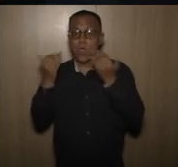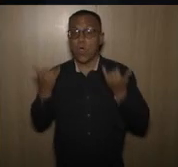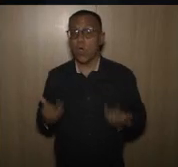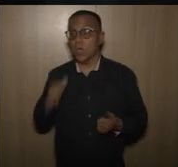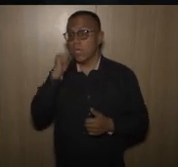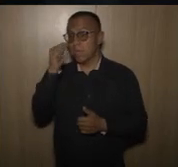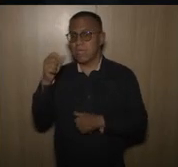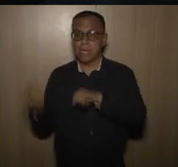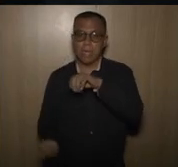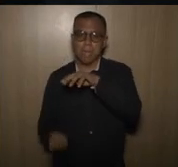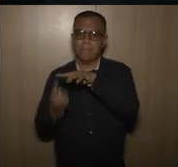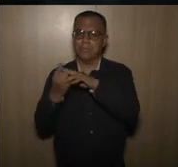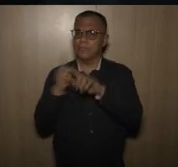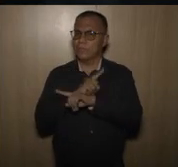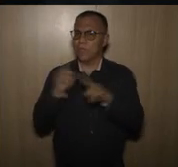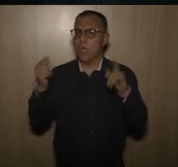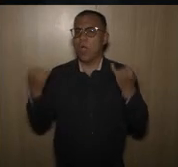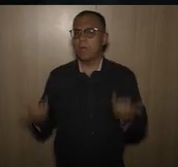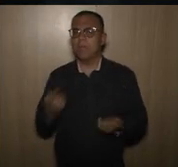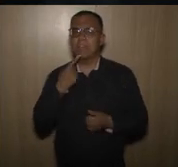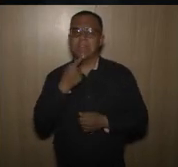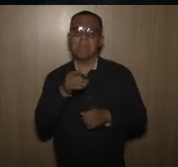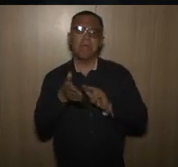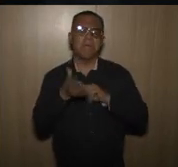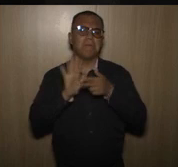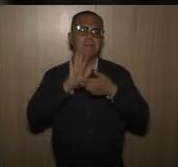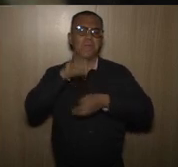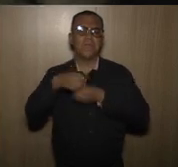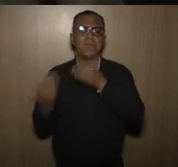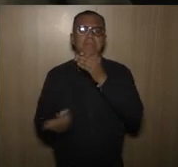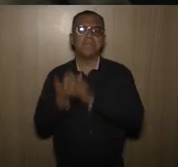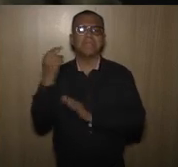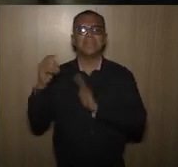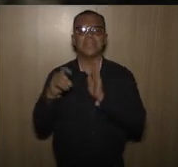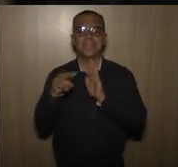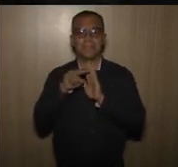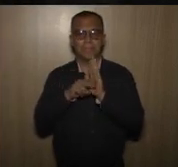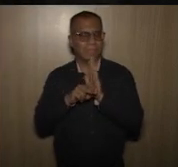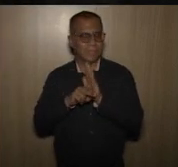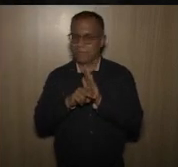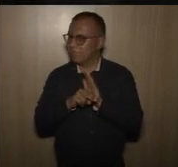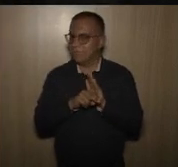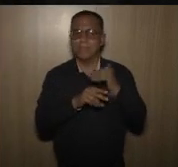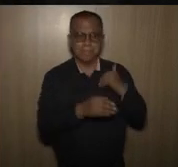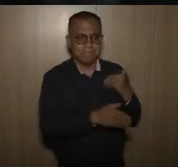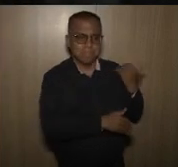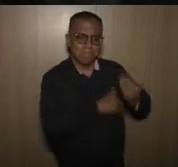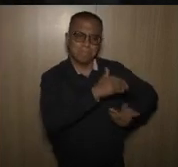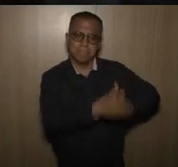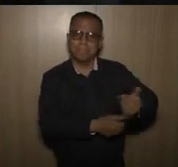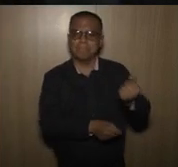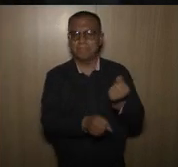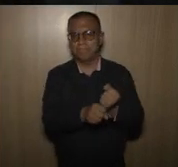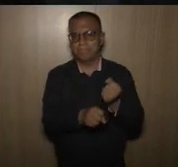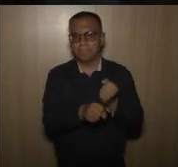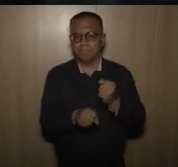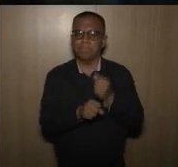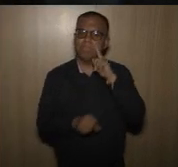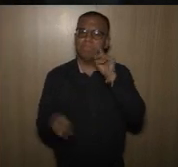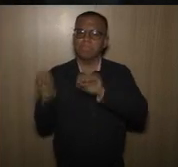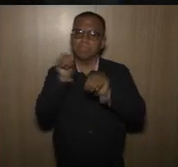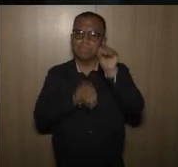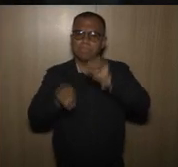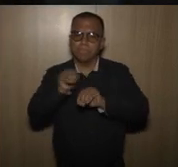mañana. O porque alguien se levantó y dijo, saquemos esta nueva norma. Fue resultado del trabajo de muchas personas, de un estudio